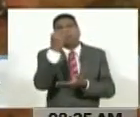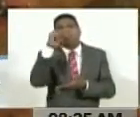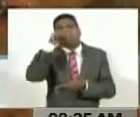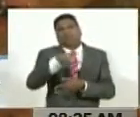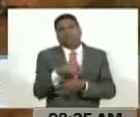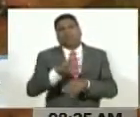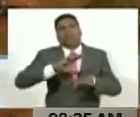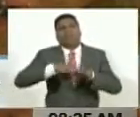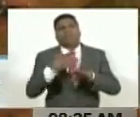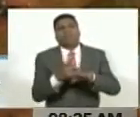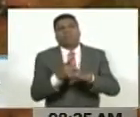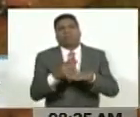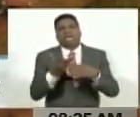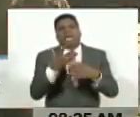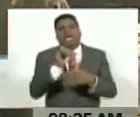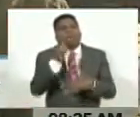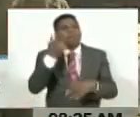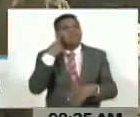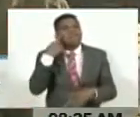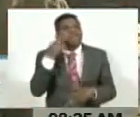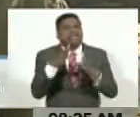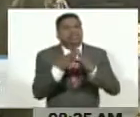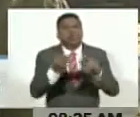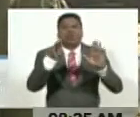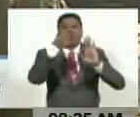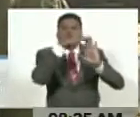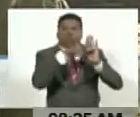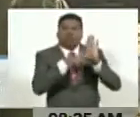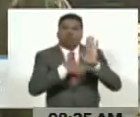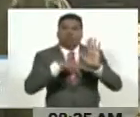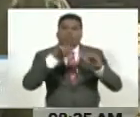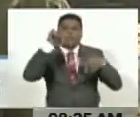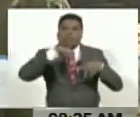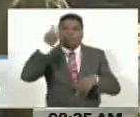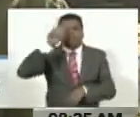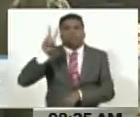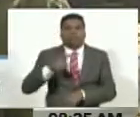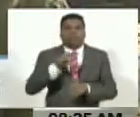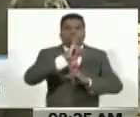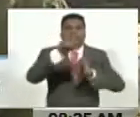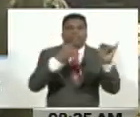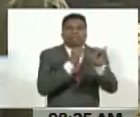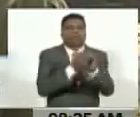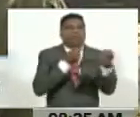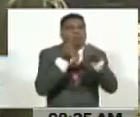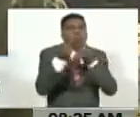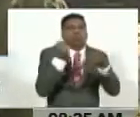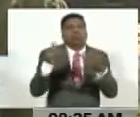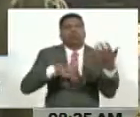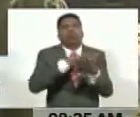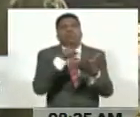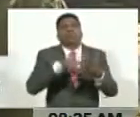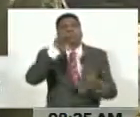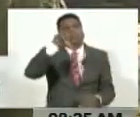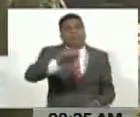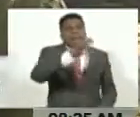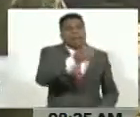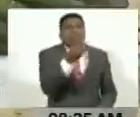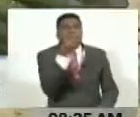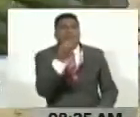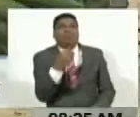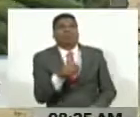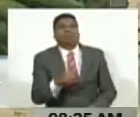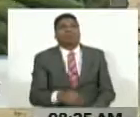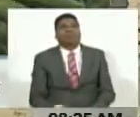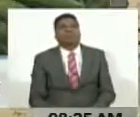porque eso tiene una cadena sanitaria, eso tiene unas normas nacionales e internacionales de manipulación, manejo, adquisición y preparación de dietas en